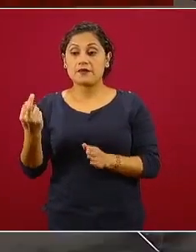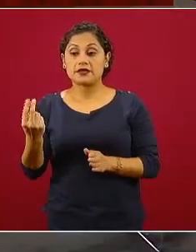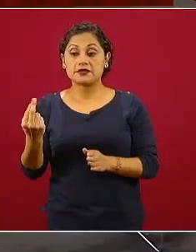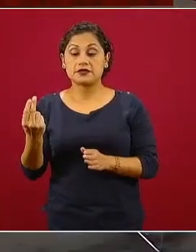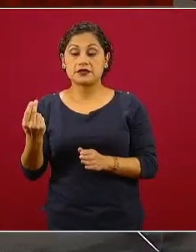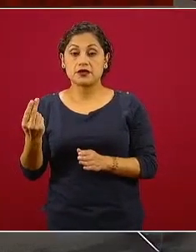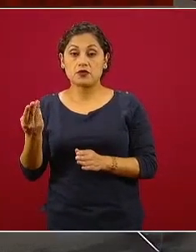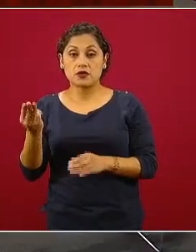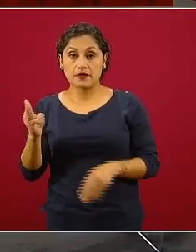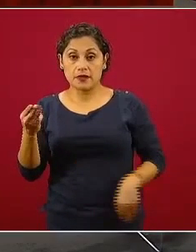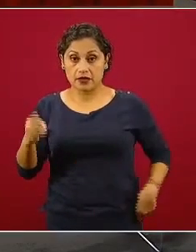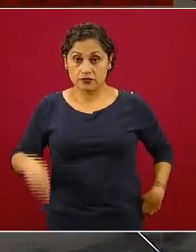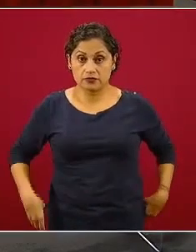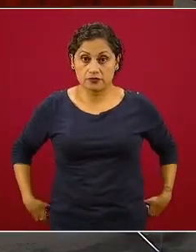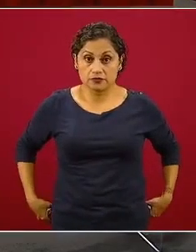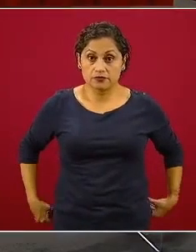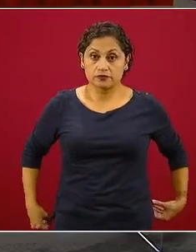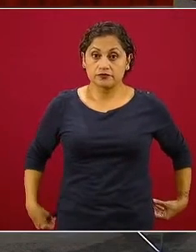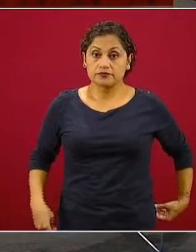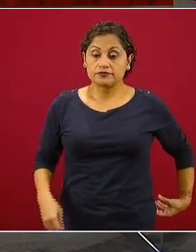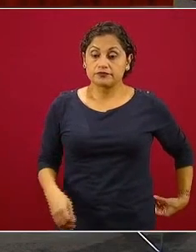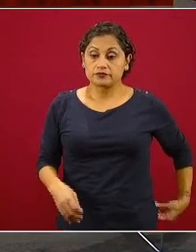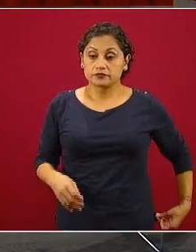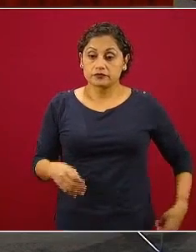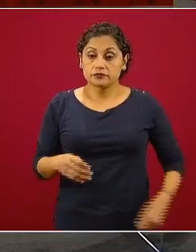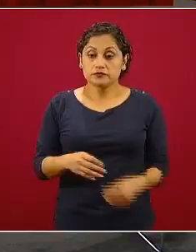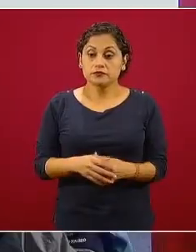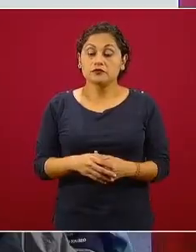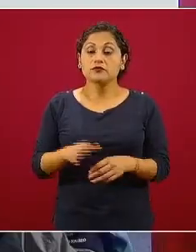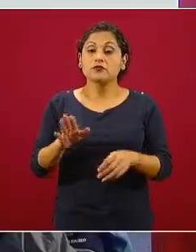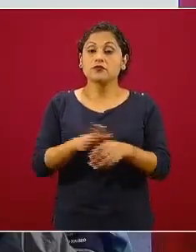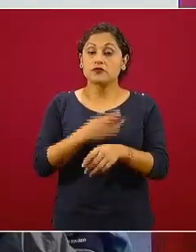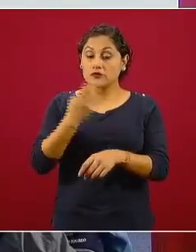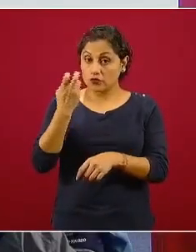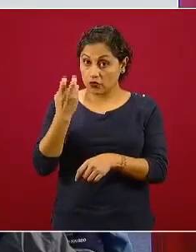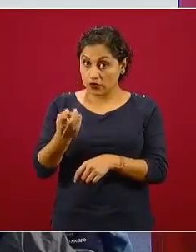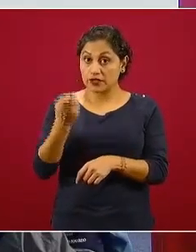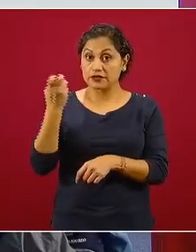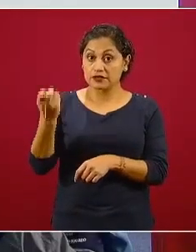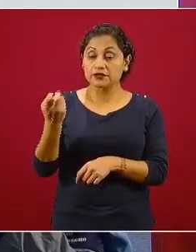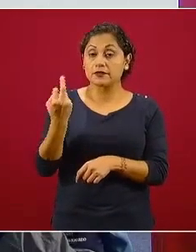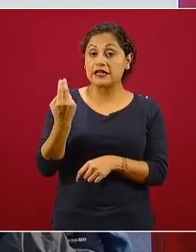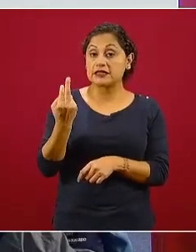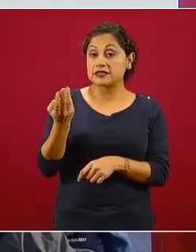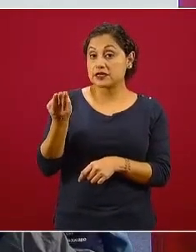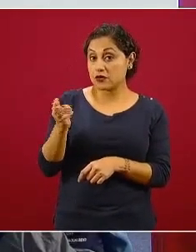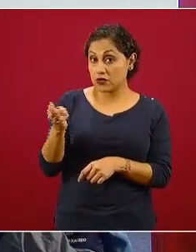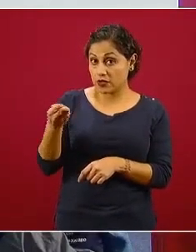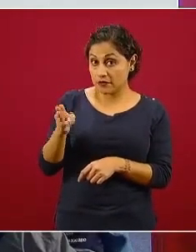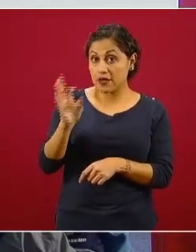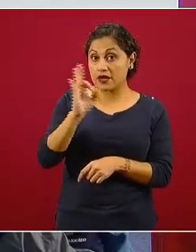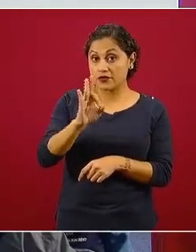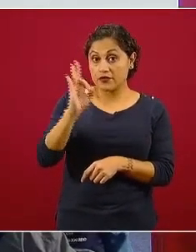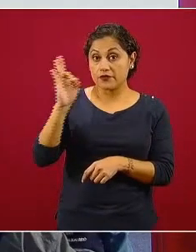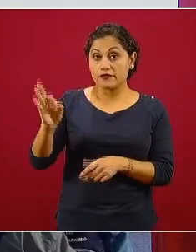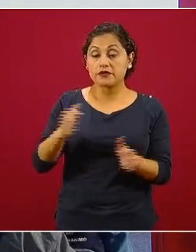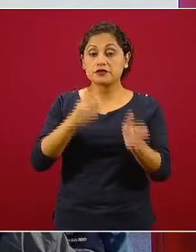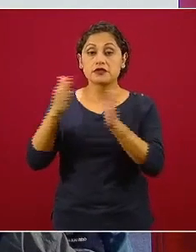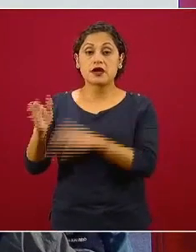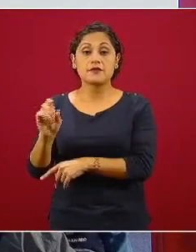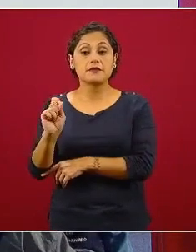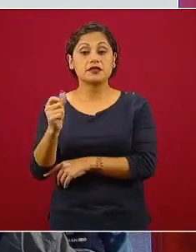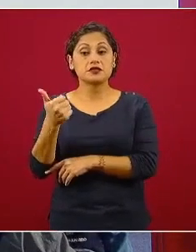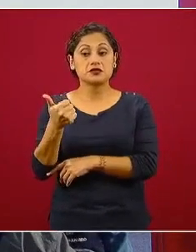mayo. Y aquí tenemos por eso que esta es la fecha 25 de mayo, y ya el 26 no